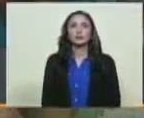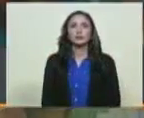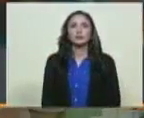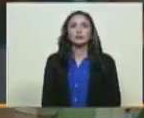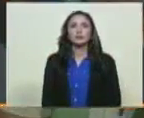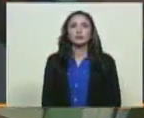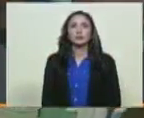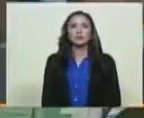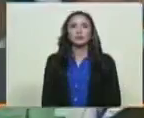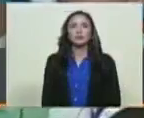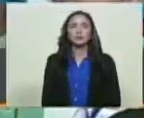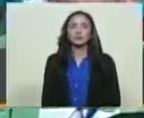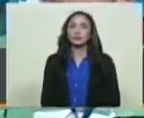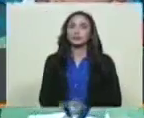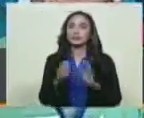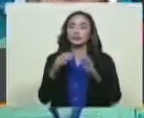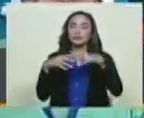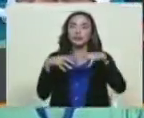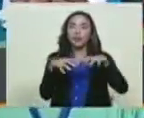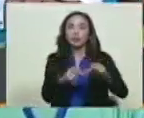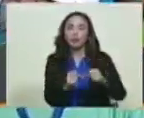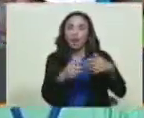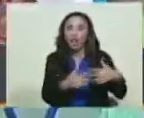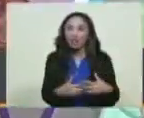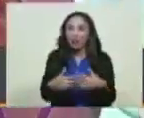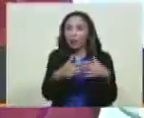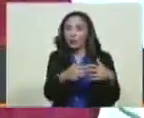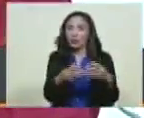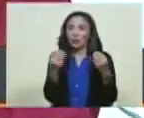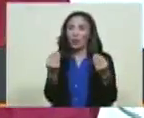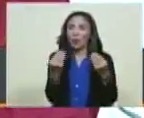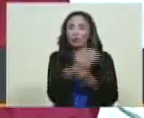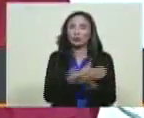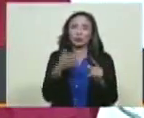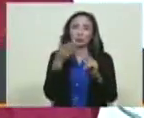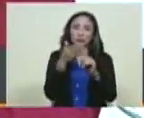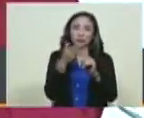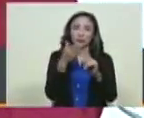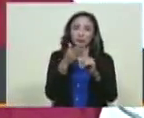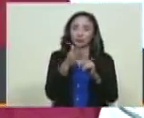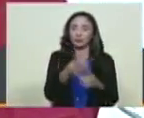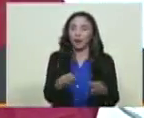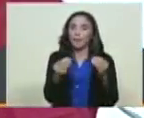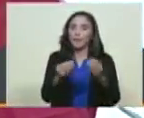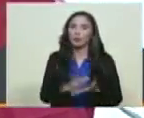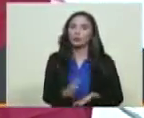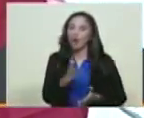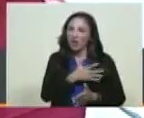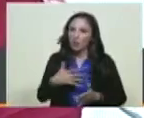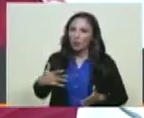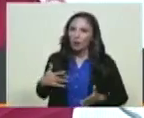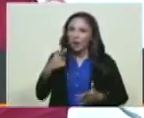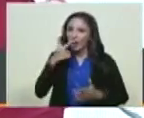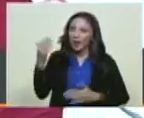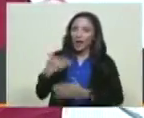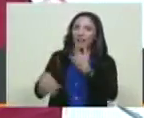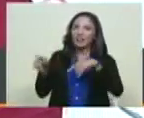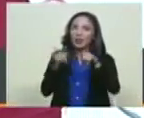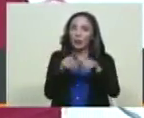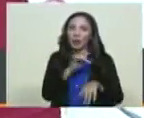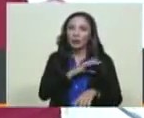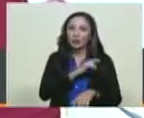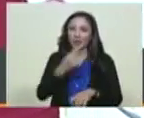el imperialismo norteamericano ha intentado varias veces aplicarnos el modelo chileno